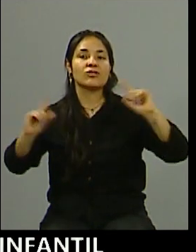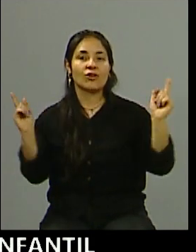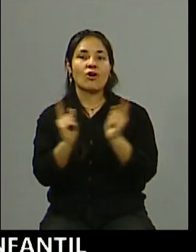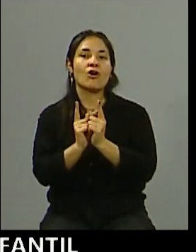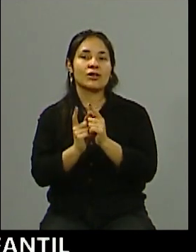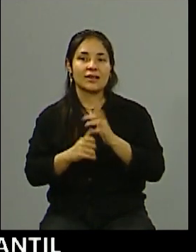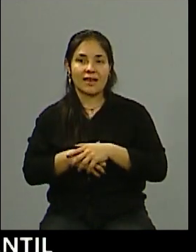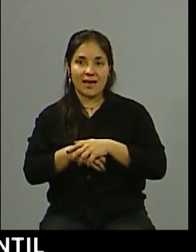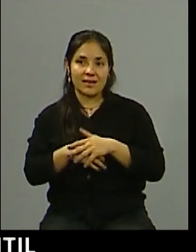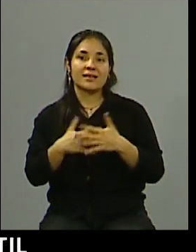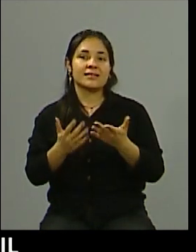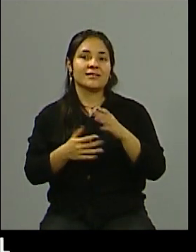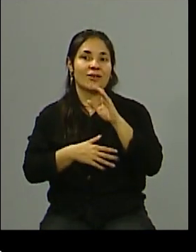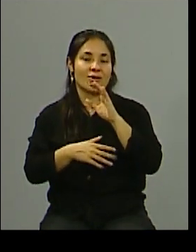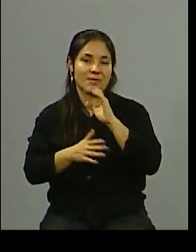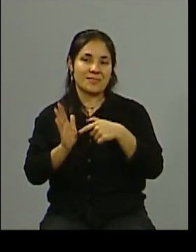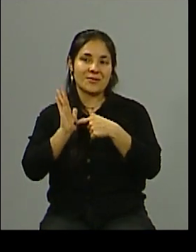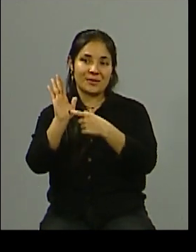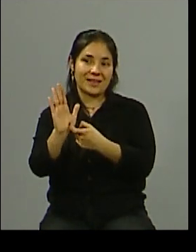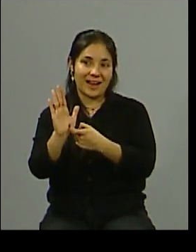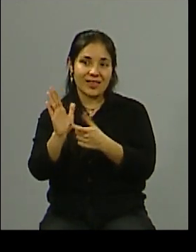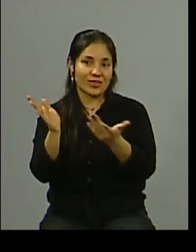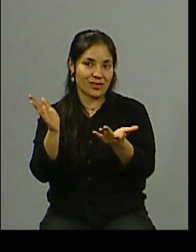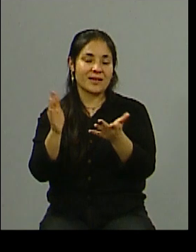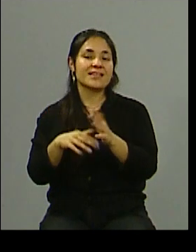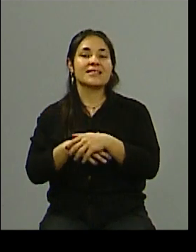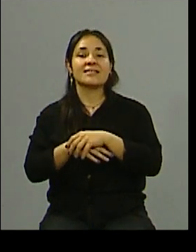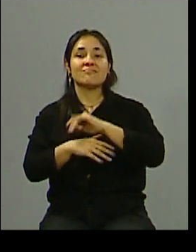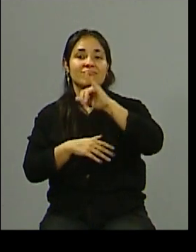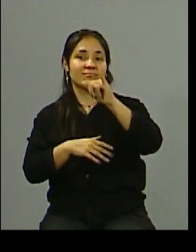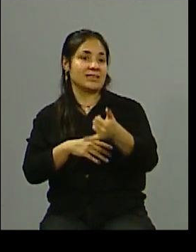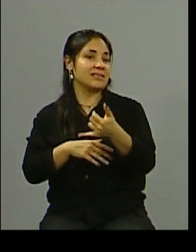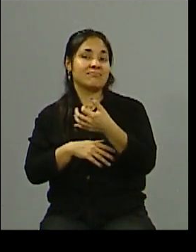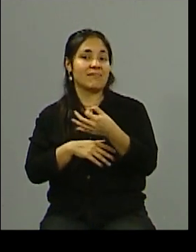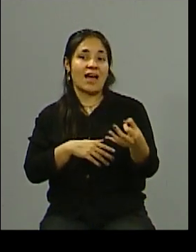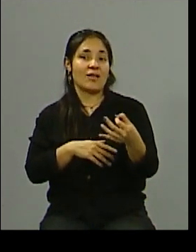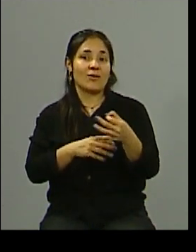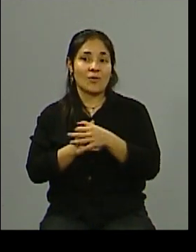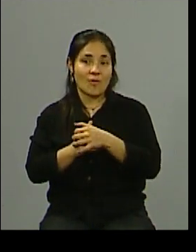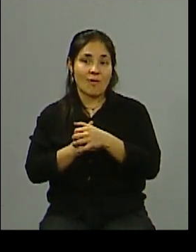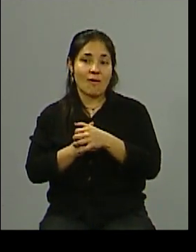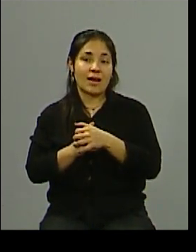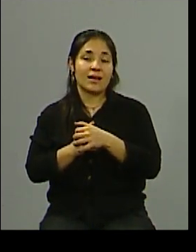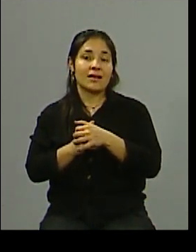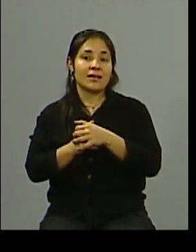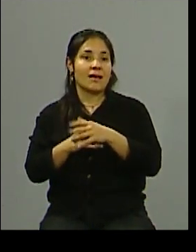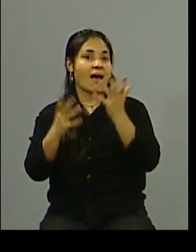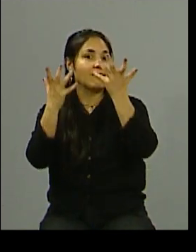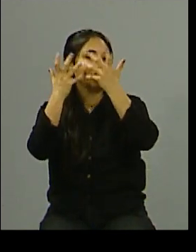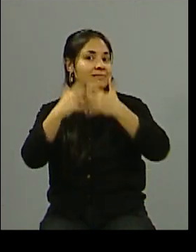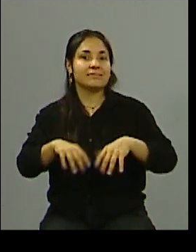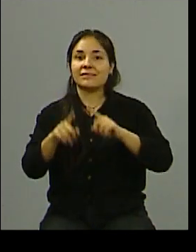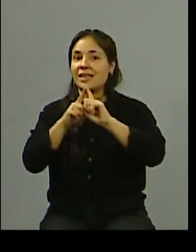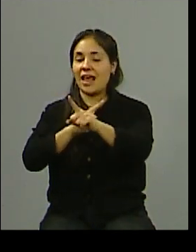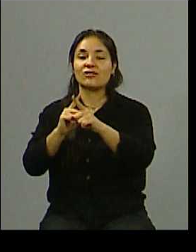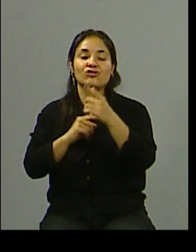viendo algunos de los memes, bueno, que sí, fue lo que uno inmediatamente fue a buscar en las redes